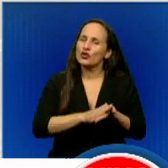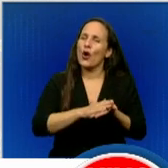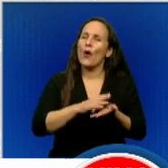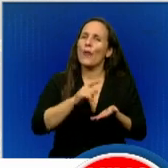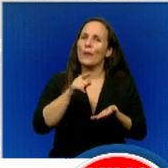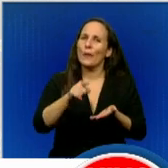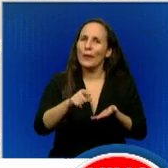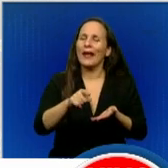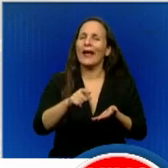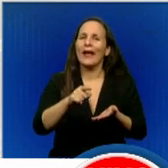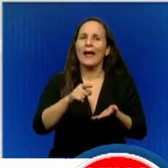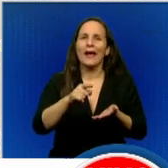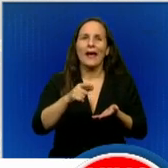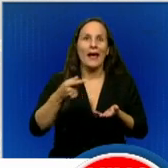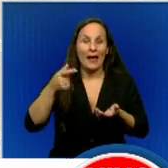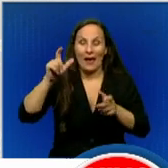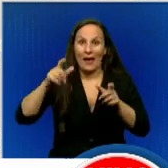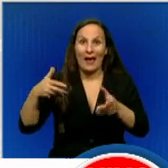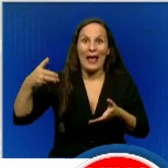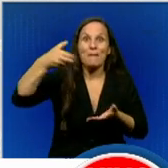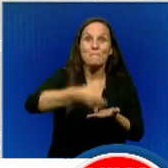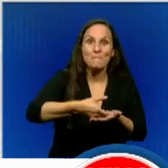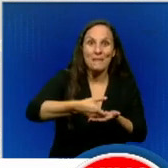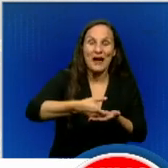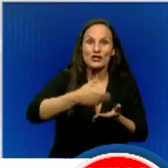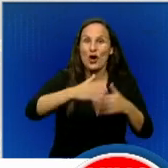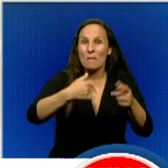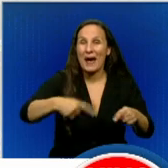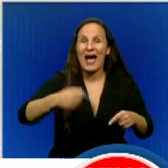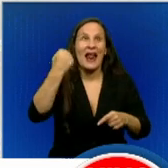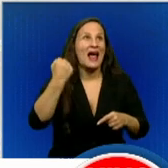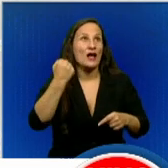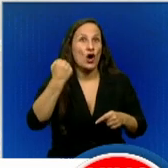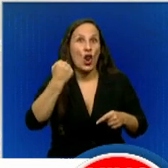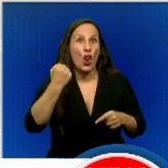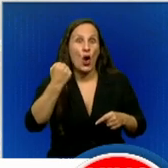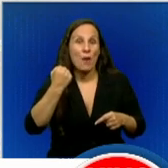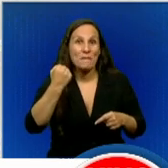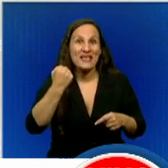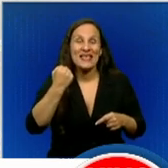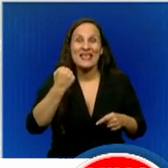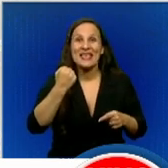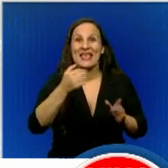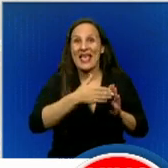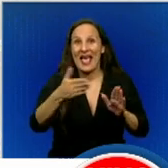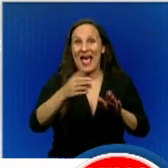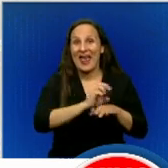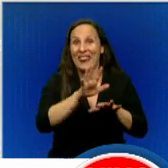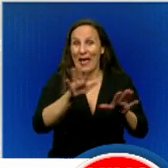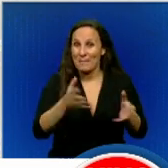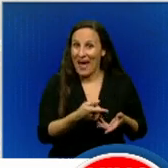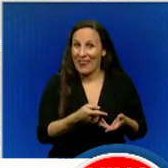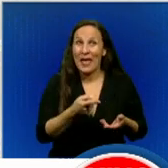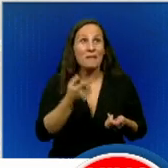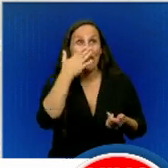que va a tener sobre la inversión sobre el impacto en la actividad económica en la en la actividad durante la pandemia no tenemos la